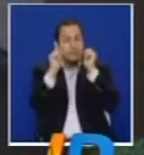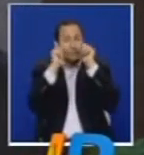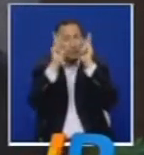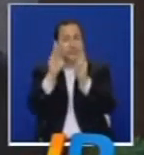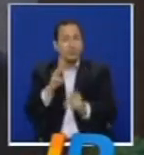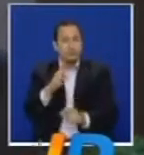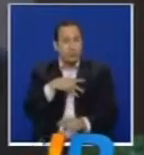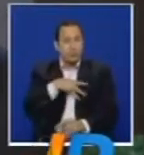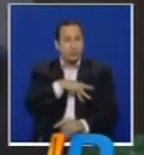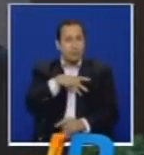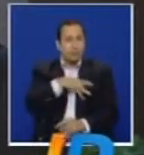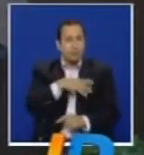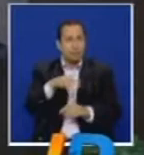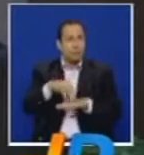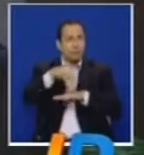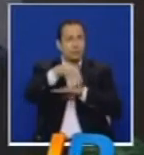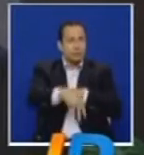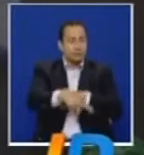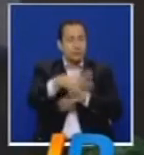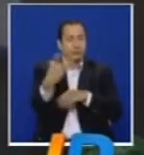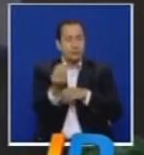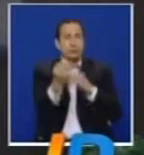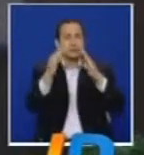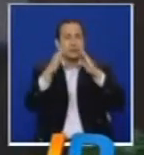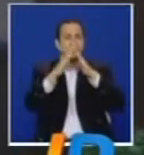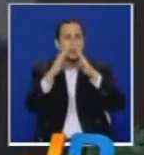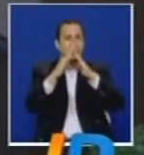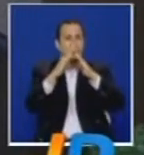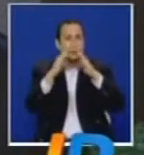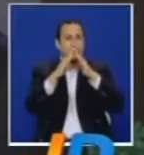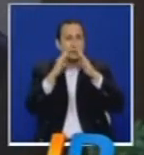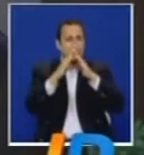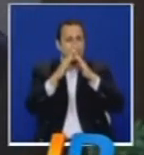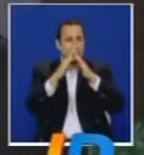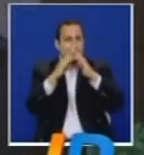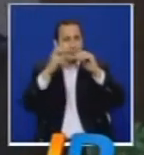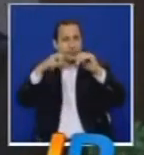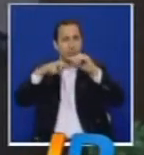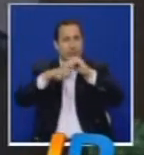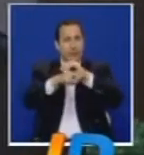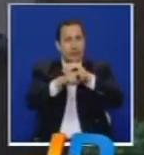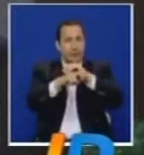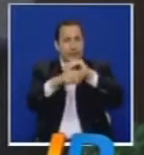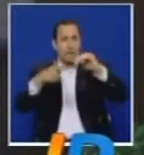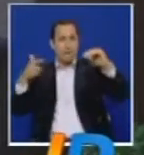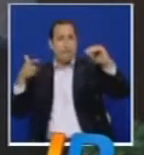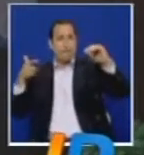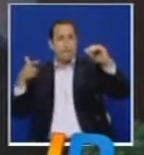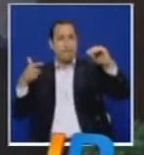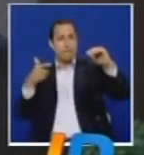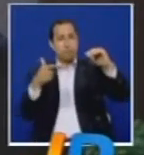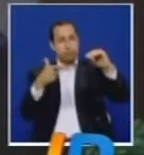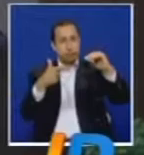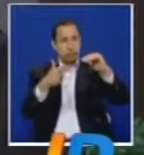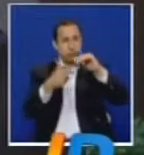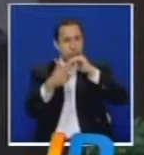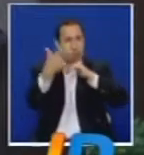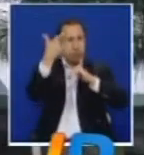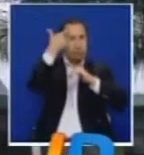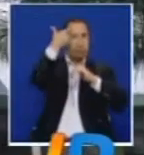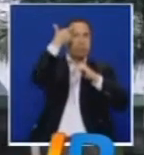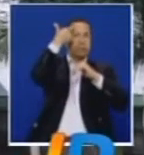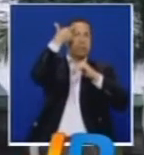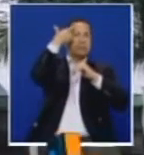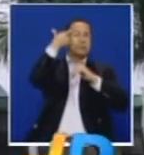estaban en la casa, estaban tranquilos, y entró un proyectil como una bala perdida a su casa y se alojó en la cabeza de uno de nuestros